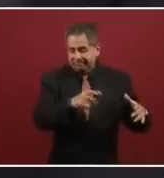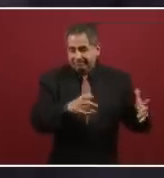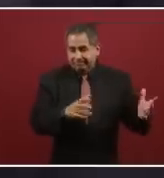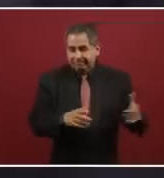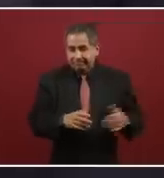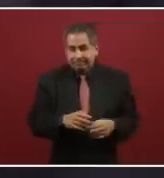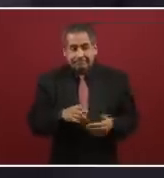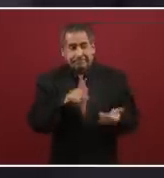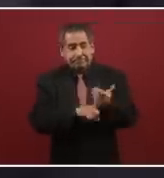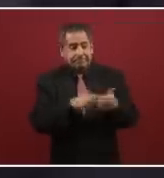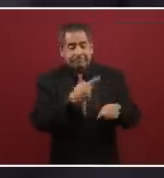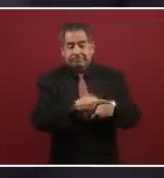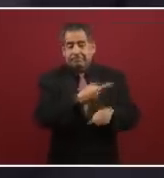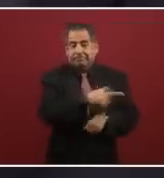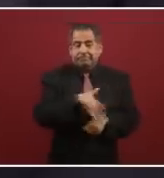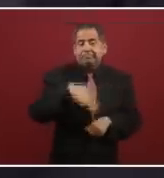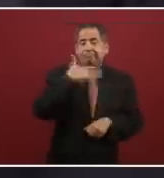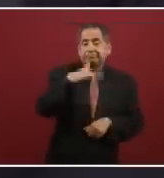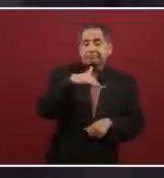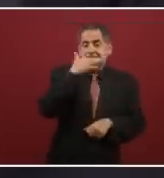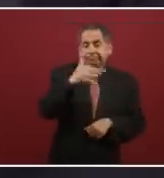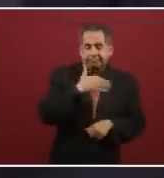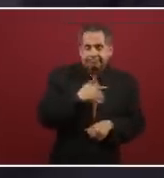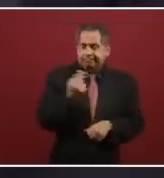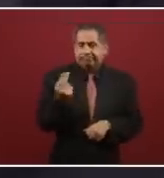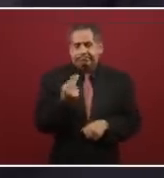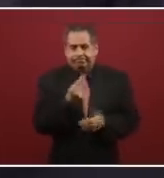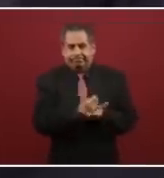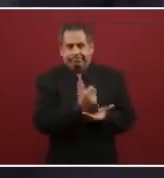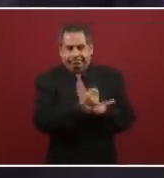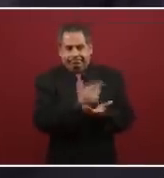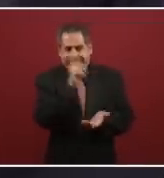la enfermedad de la corrupción.